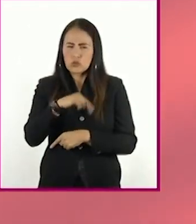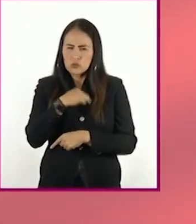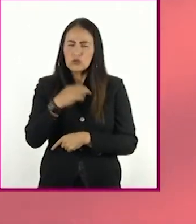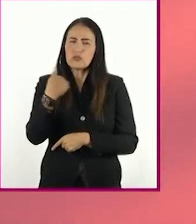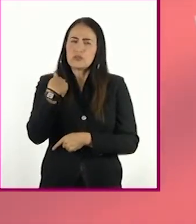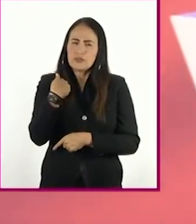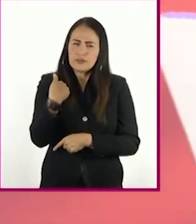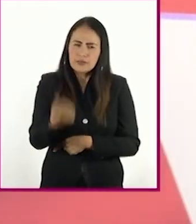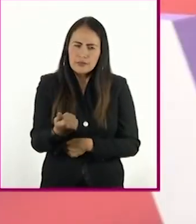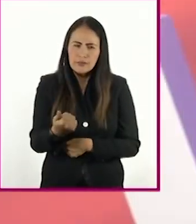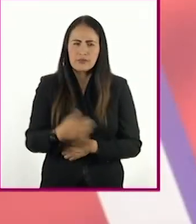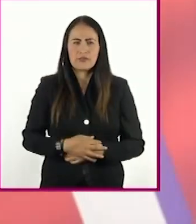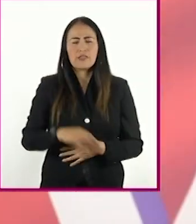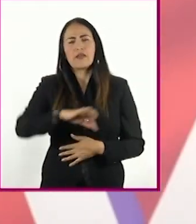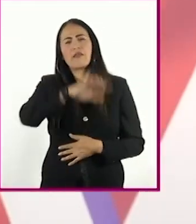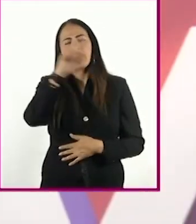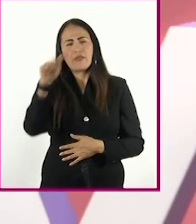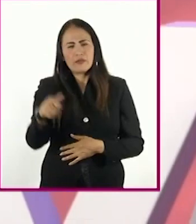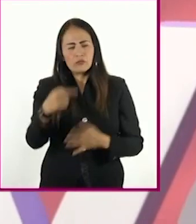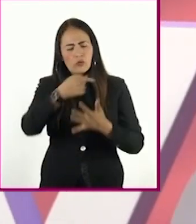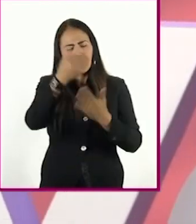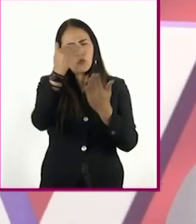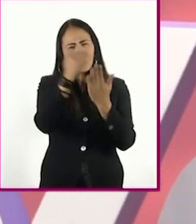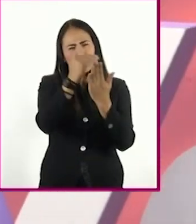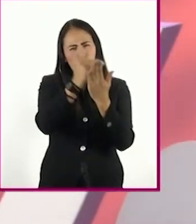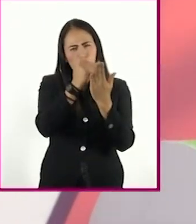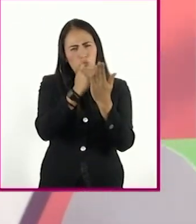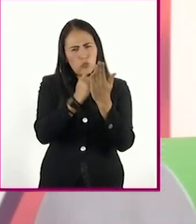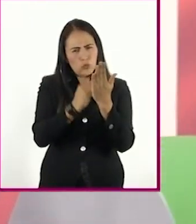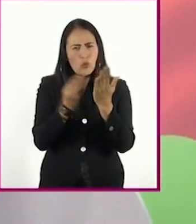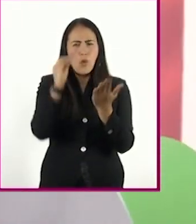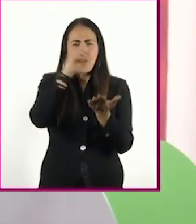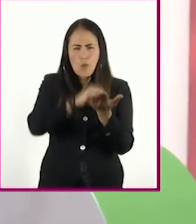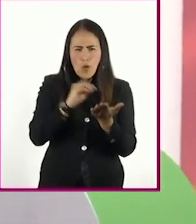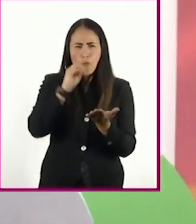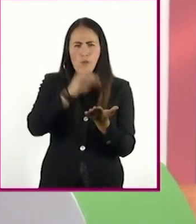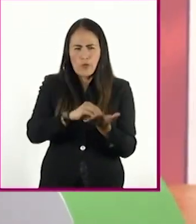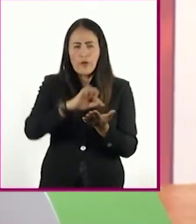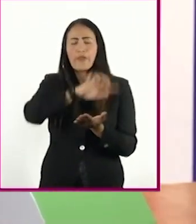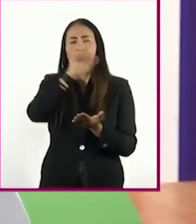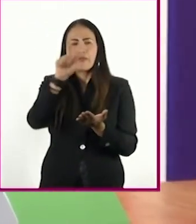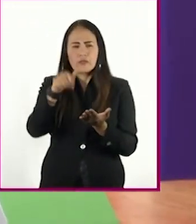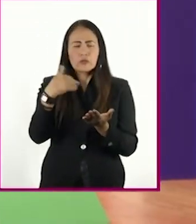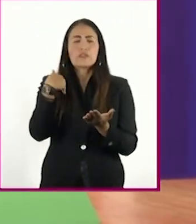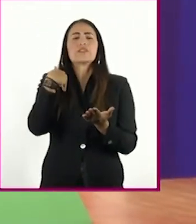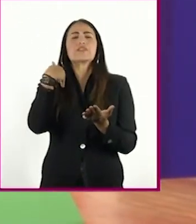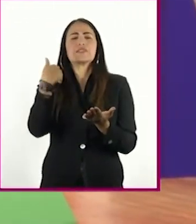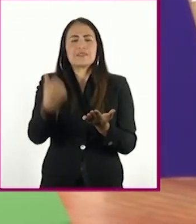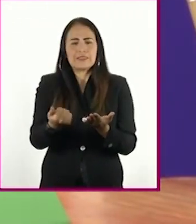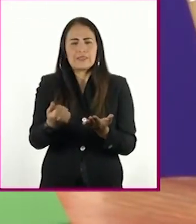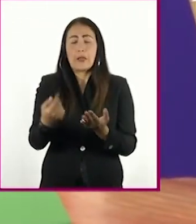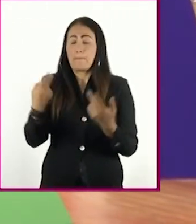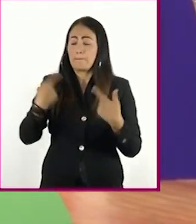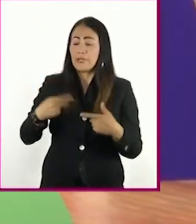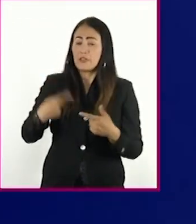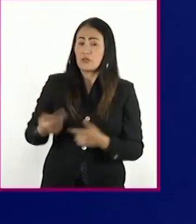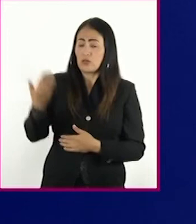entender y aplicar estrategias, comprenderemos con mayor facilidad la postura del